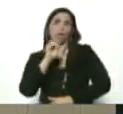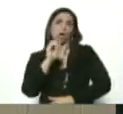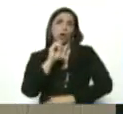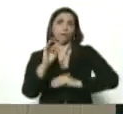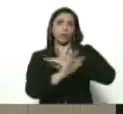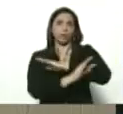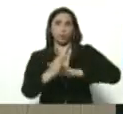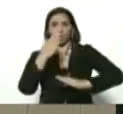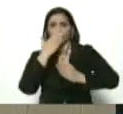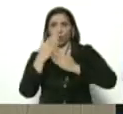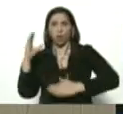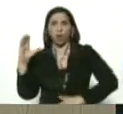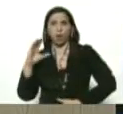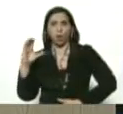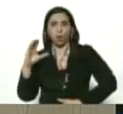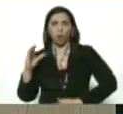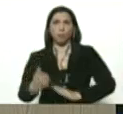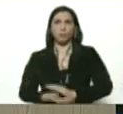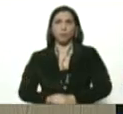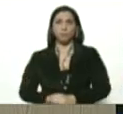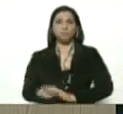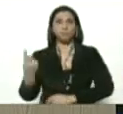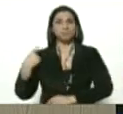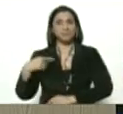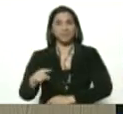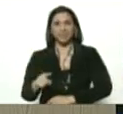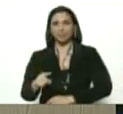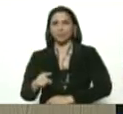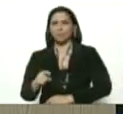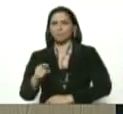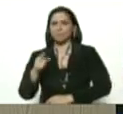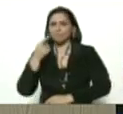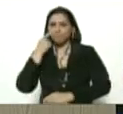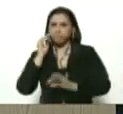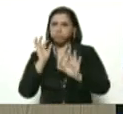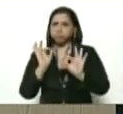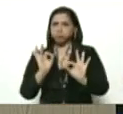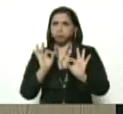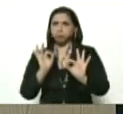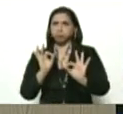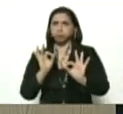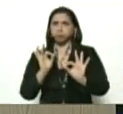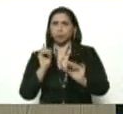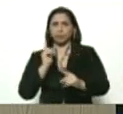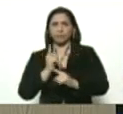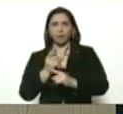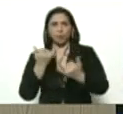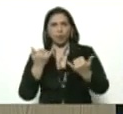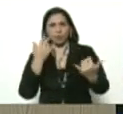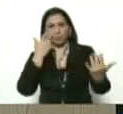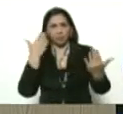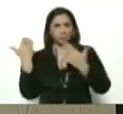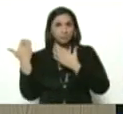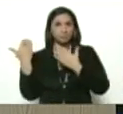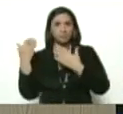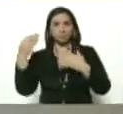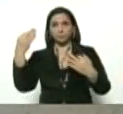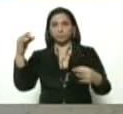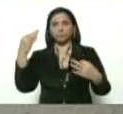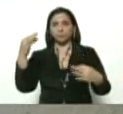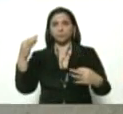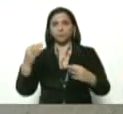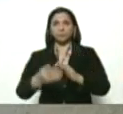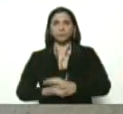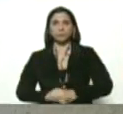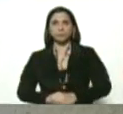con colombia y tenemos que ser muy cuidadosos si vemos momentico esta página que es una de las páginas llamadas word o